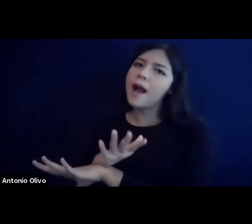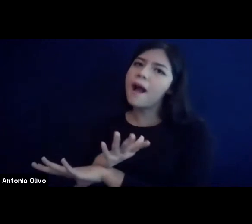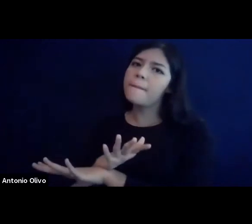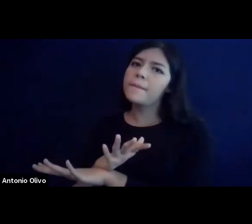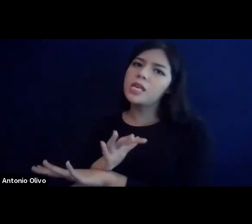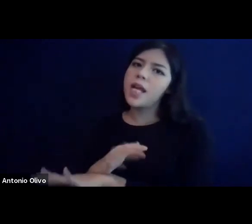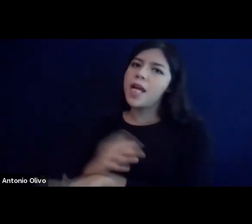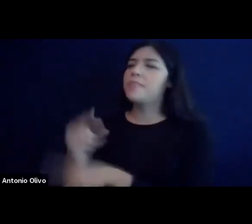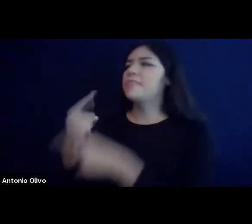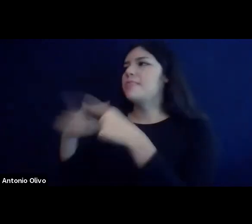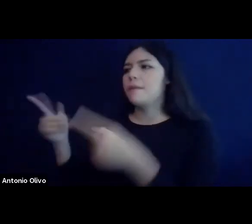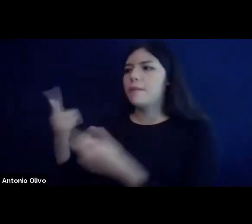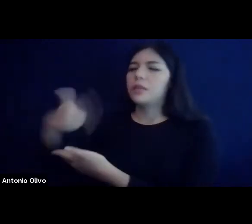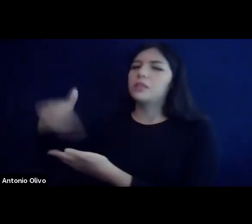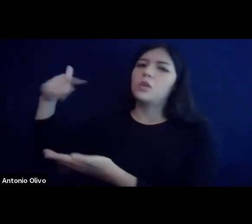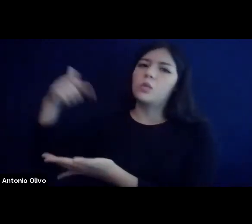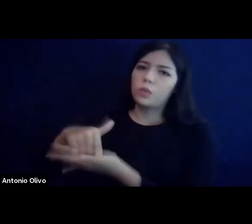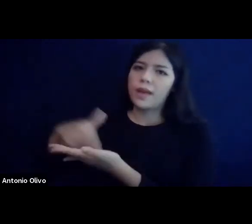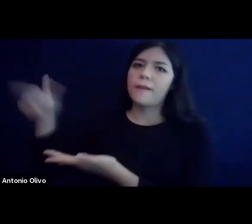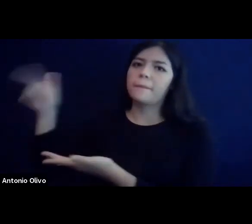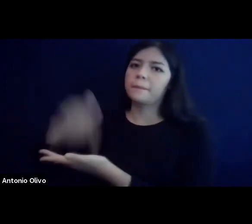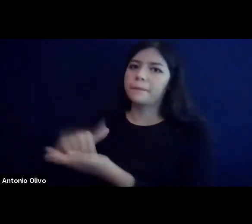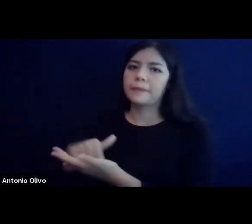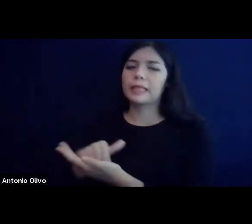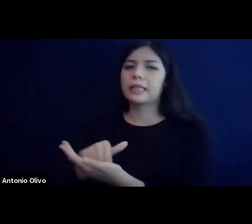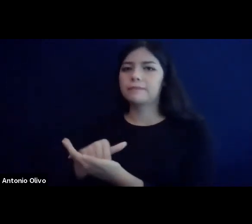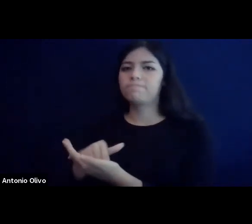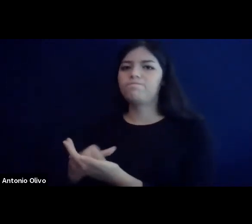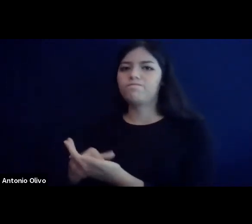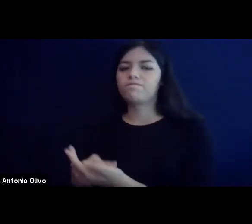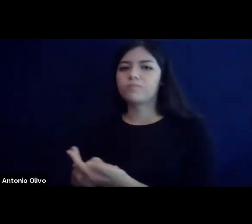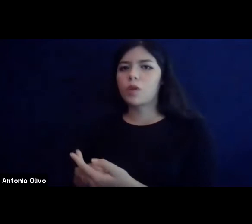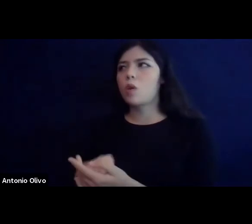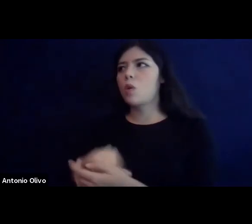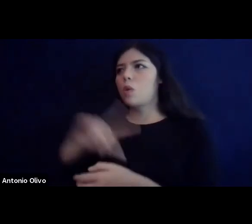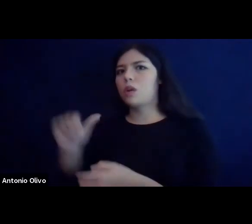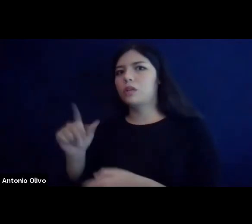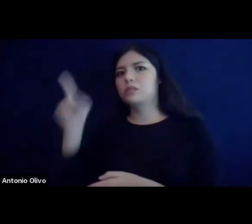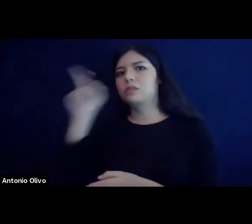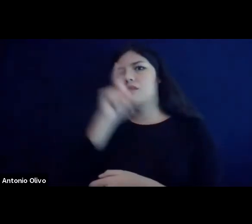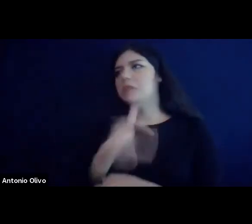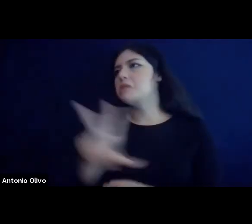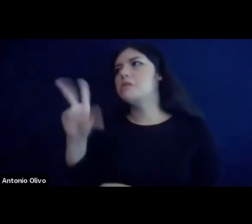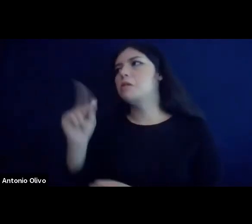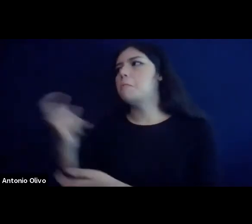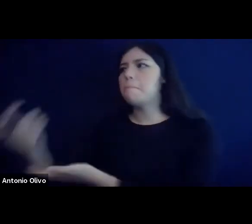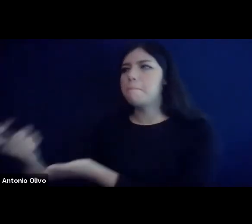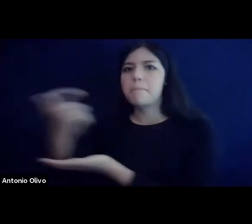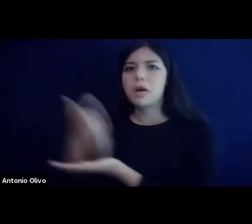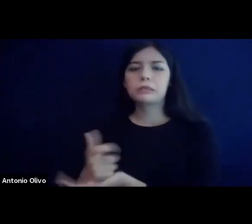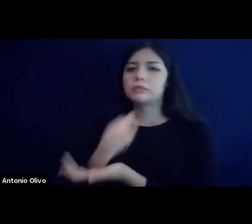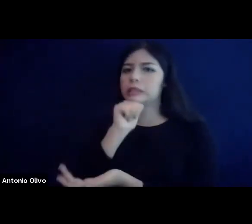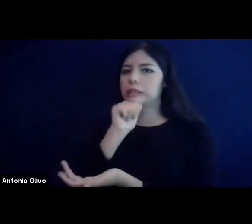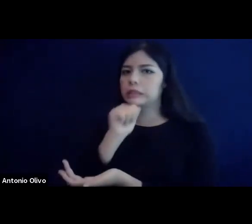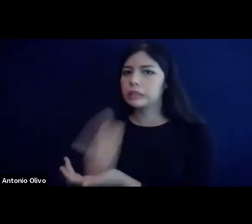ya no se me pudo, pues me dijeron que por el momento no se me podía pagar un sueldo, que fuera